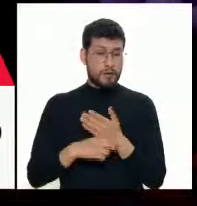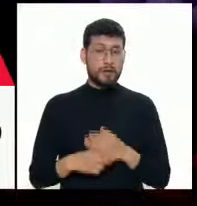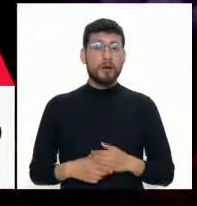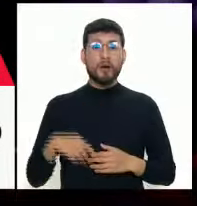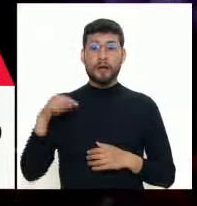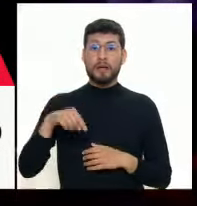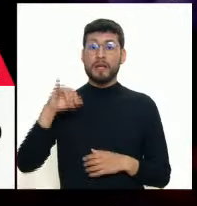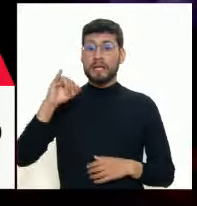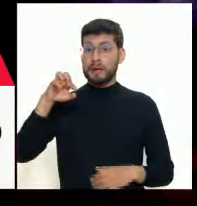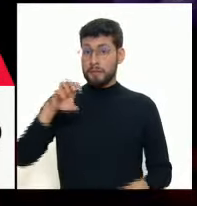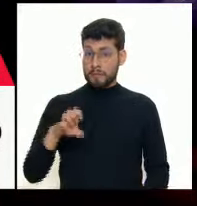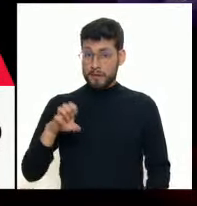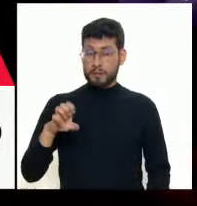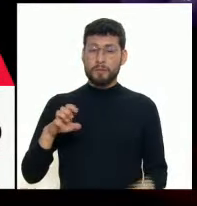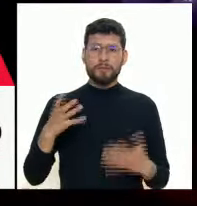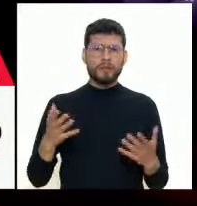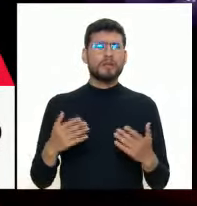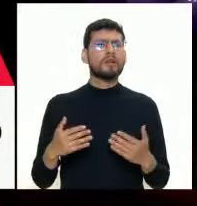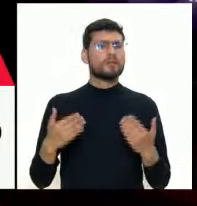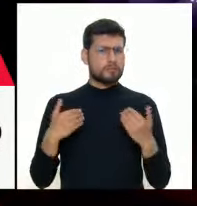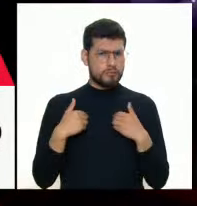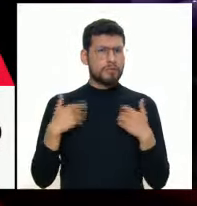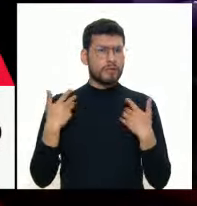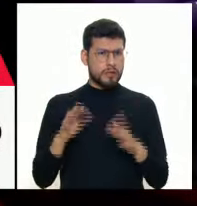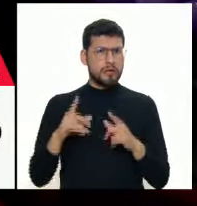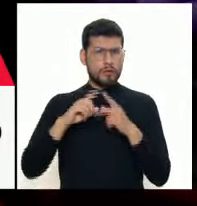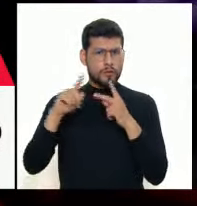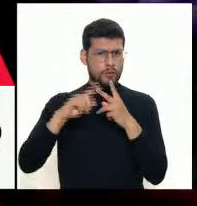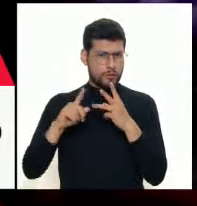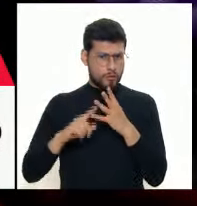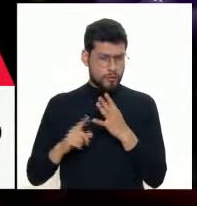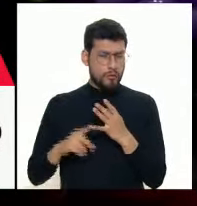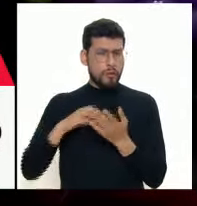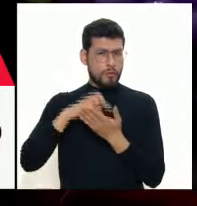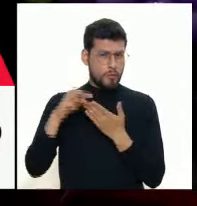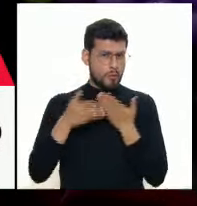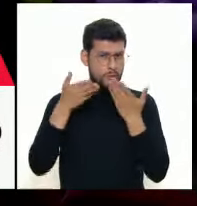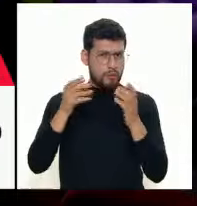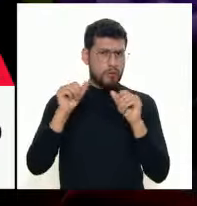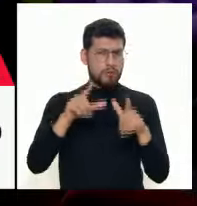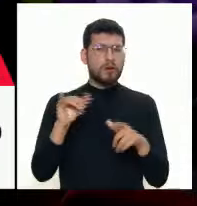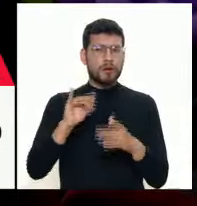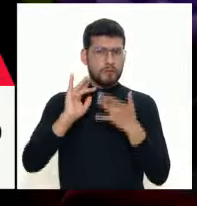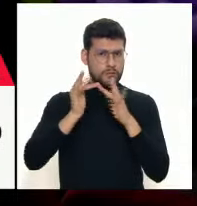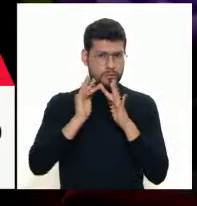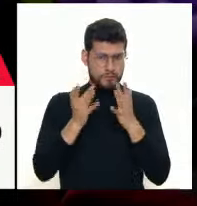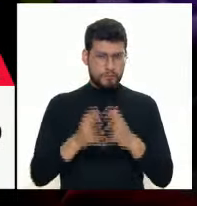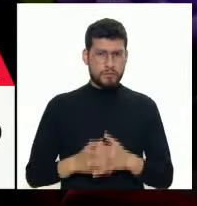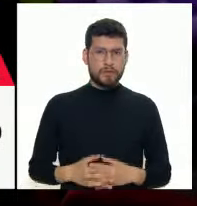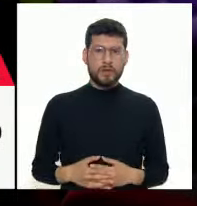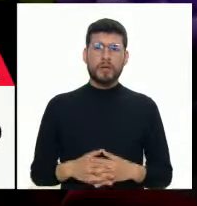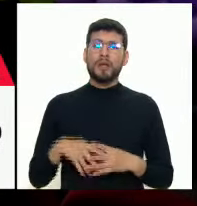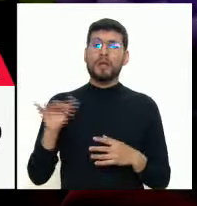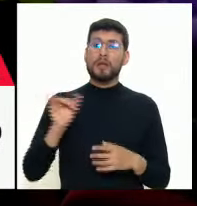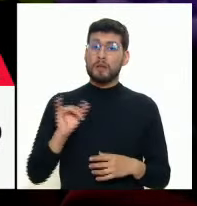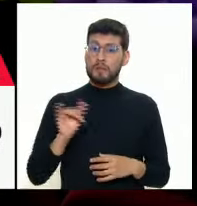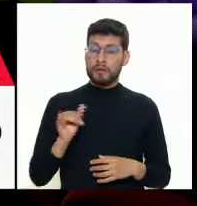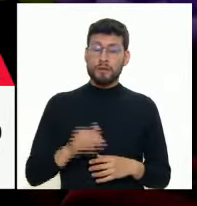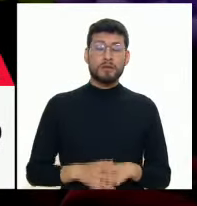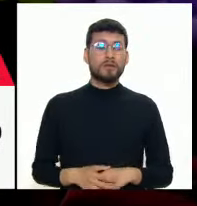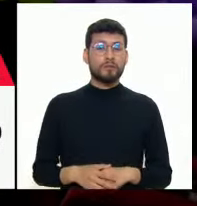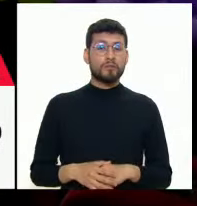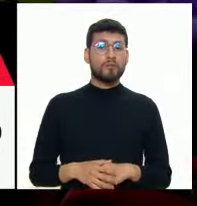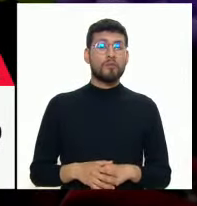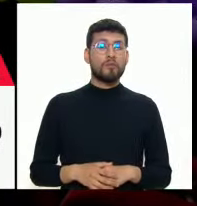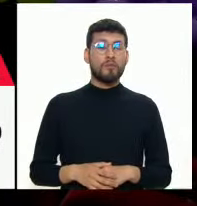o el canal IP ya está en las diferentes plataformas, así como en las redes sociales. Además, a